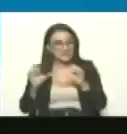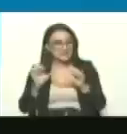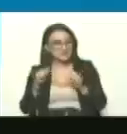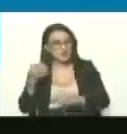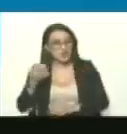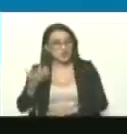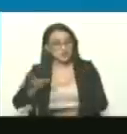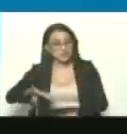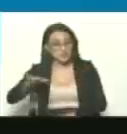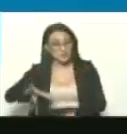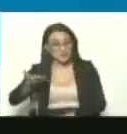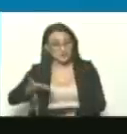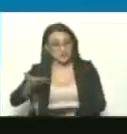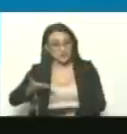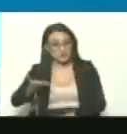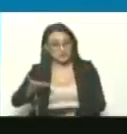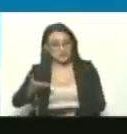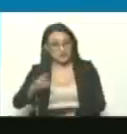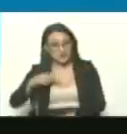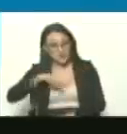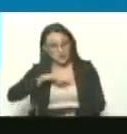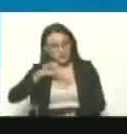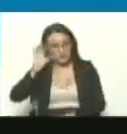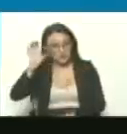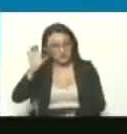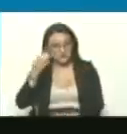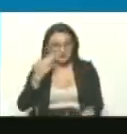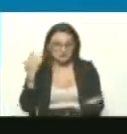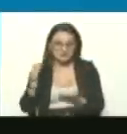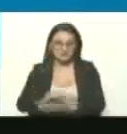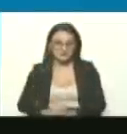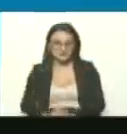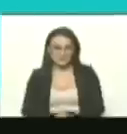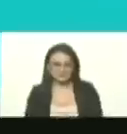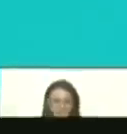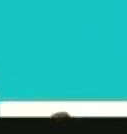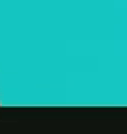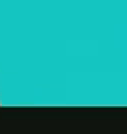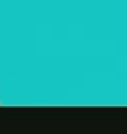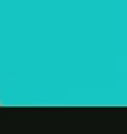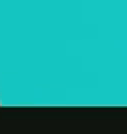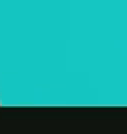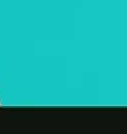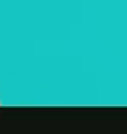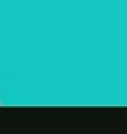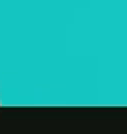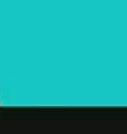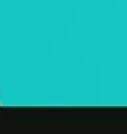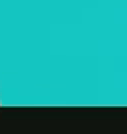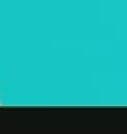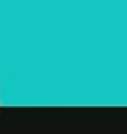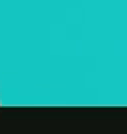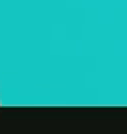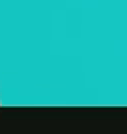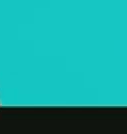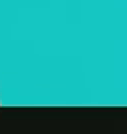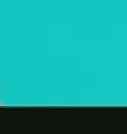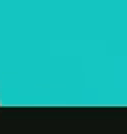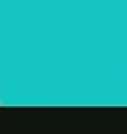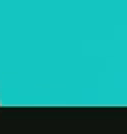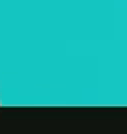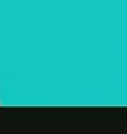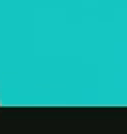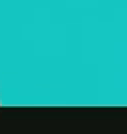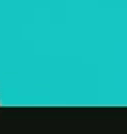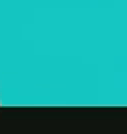importante de nuestro país. Segmento. En nuestro segmento Conociendo a, tendremos a Dirk